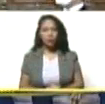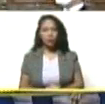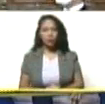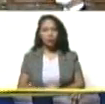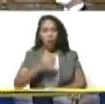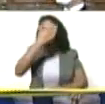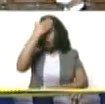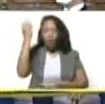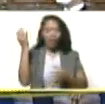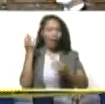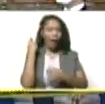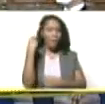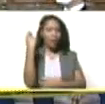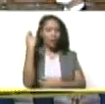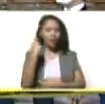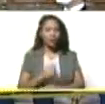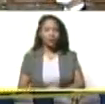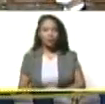inolvidables,